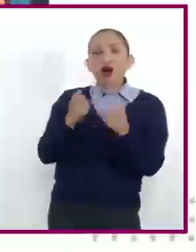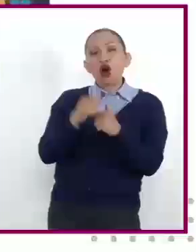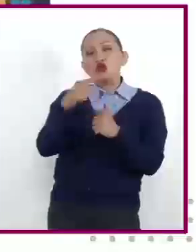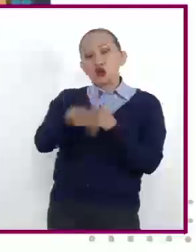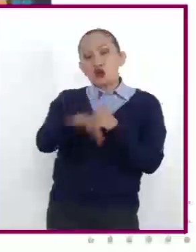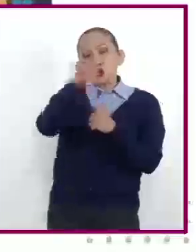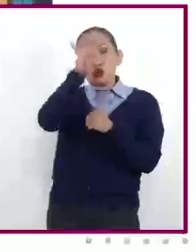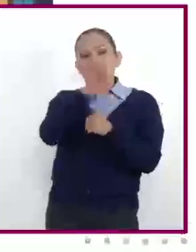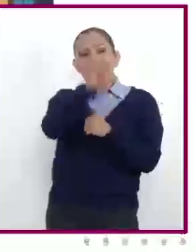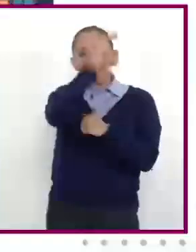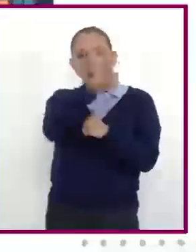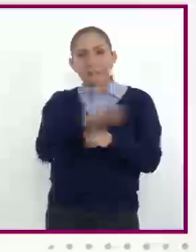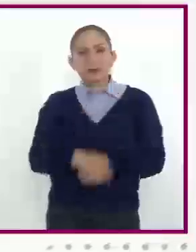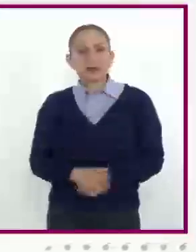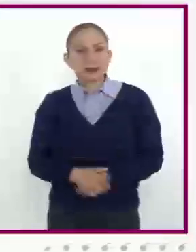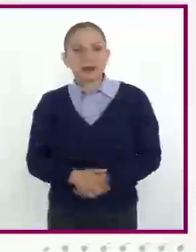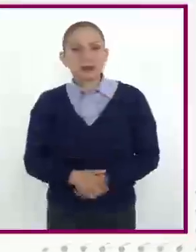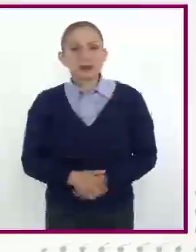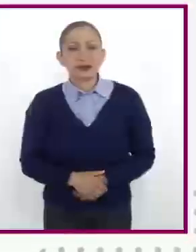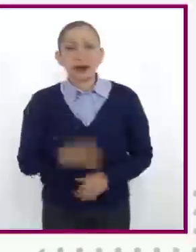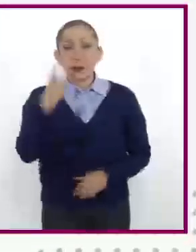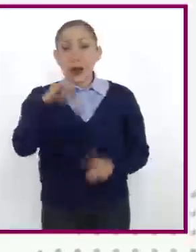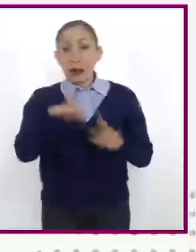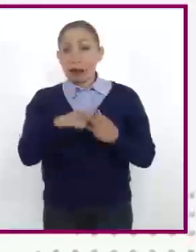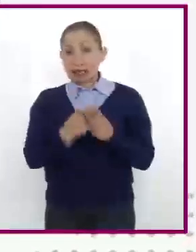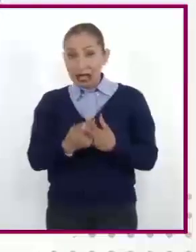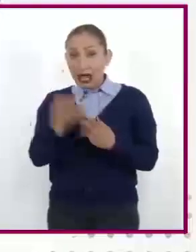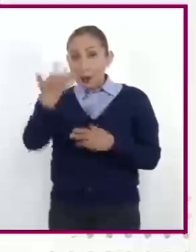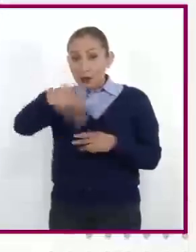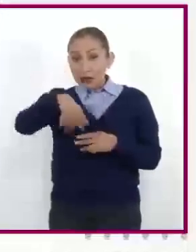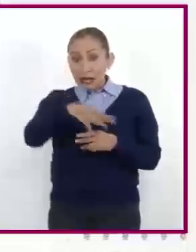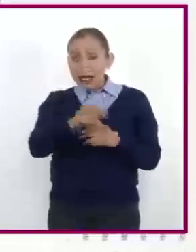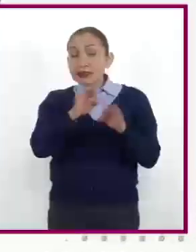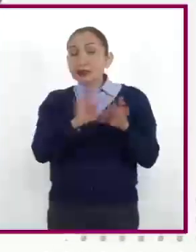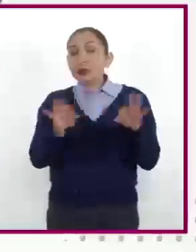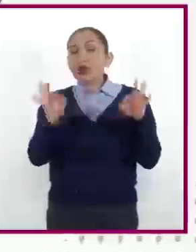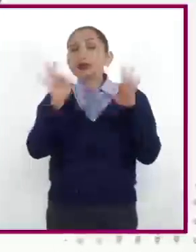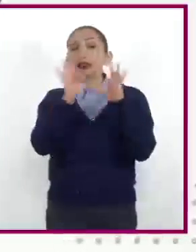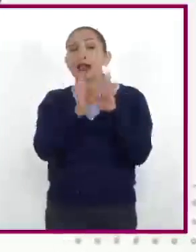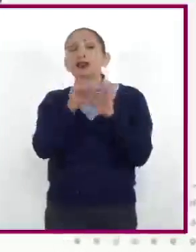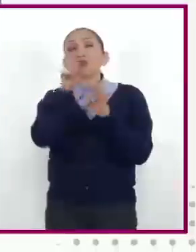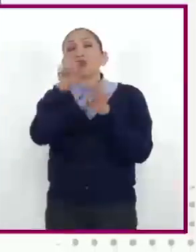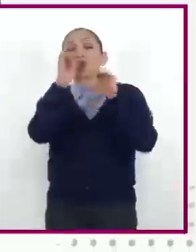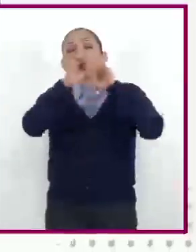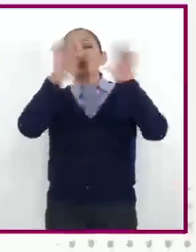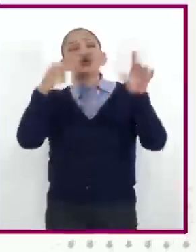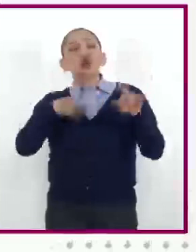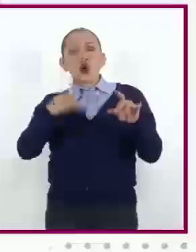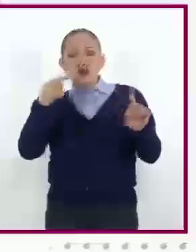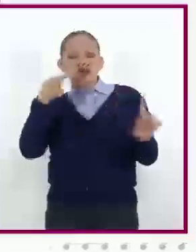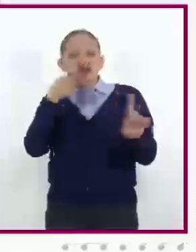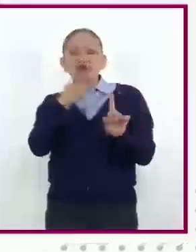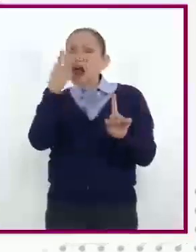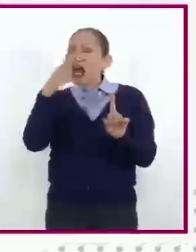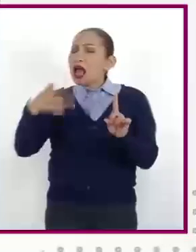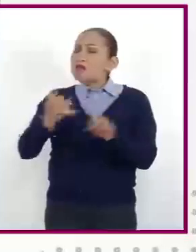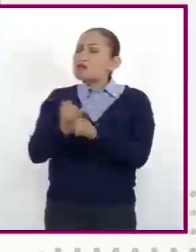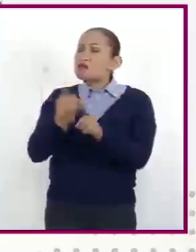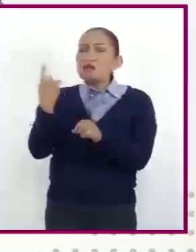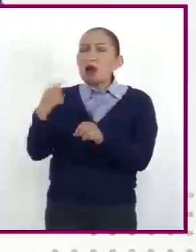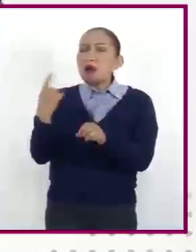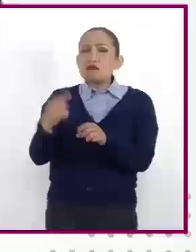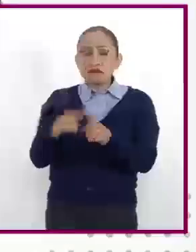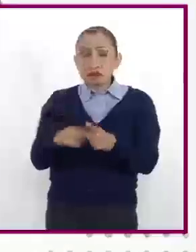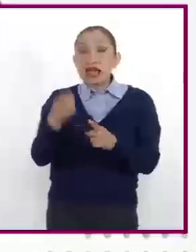su localización y acceso. Para comenzar esta búsqueda es fundamental tener claro el propósito de la indagación.